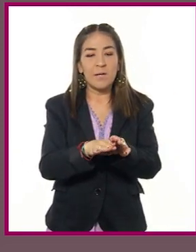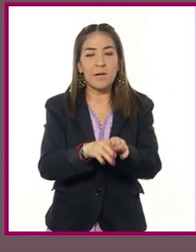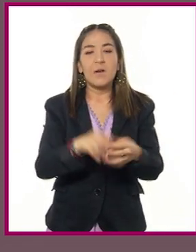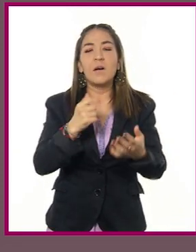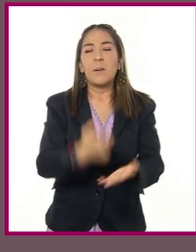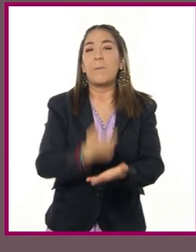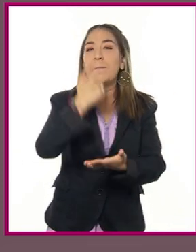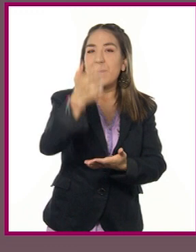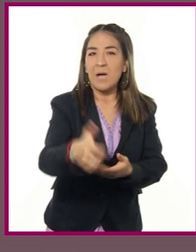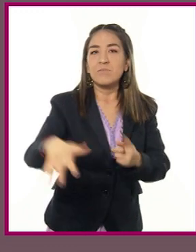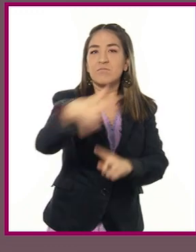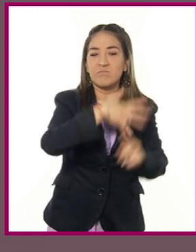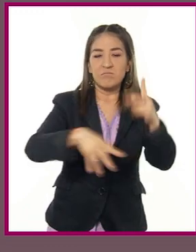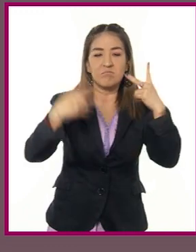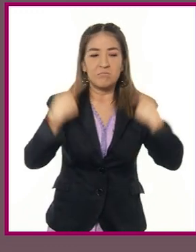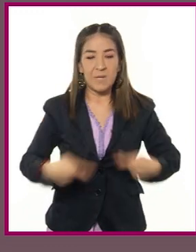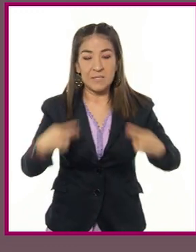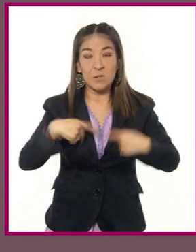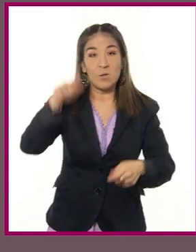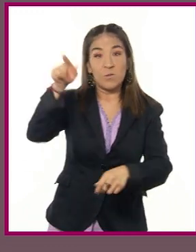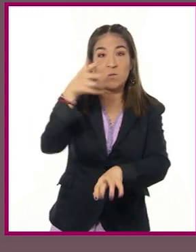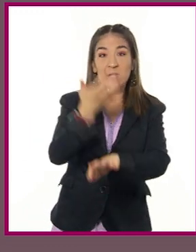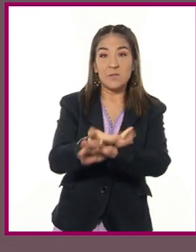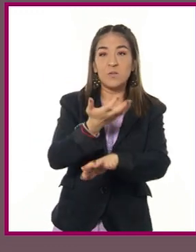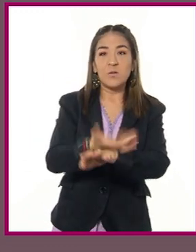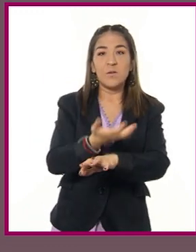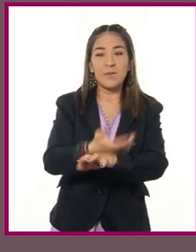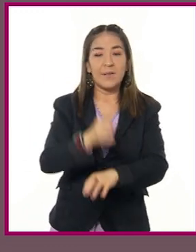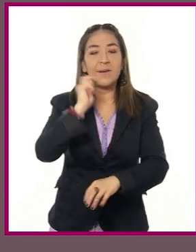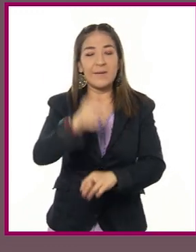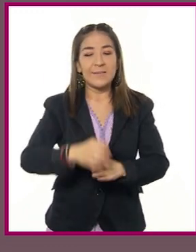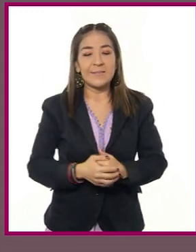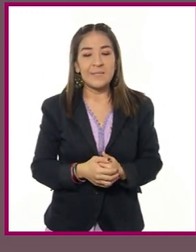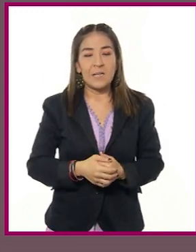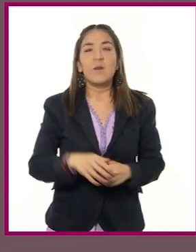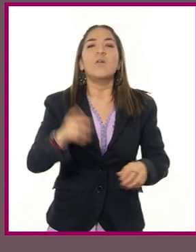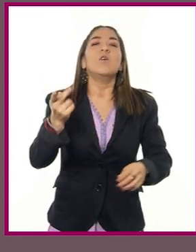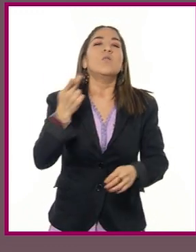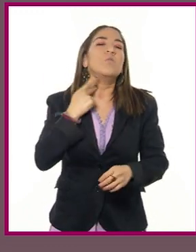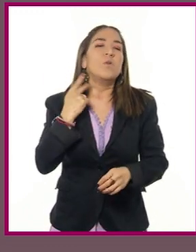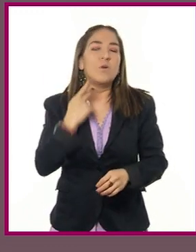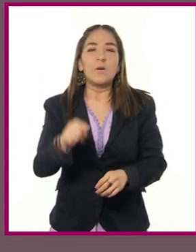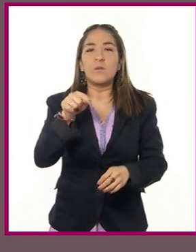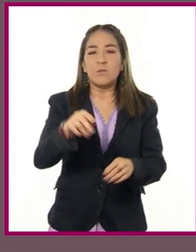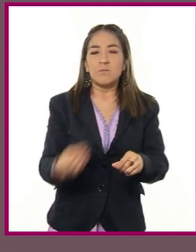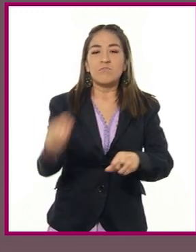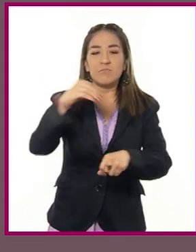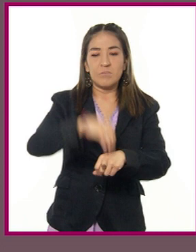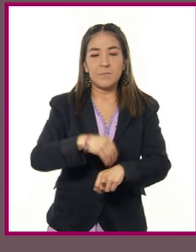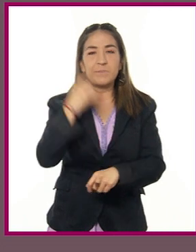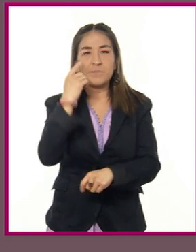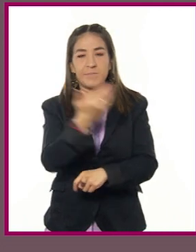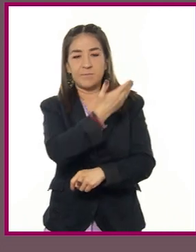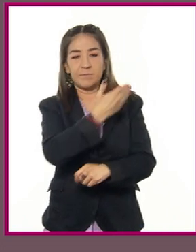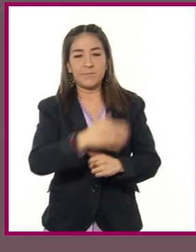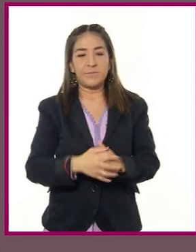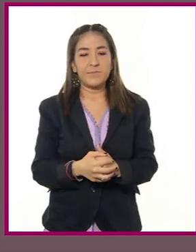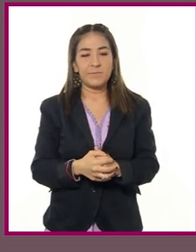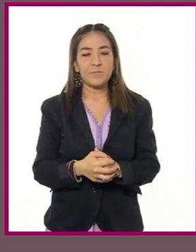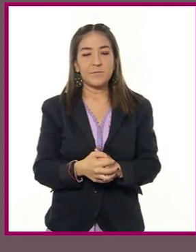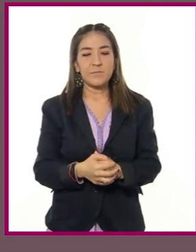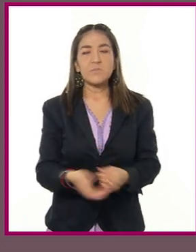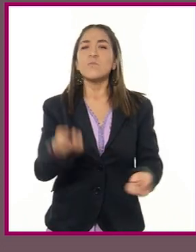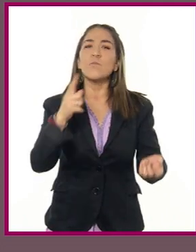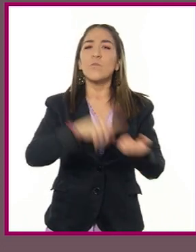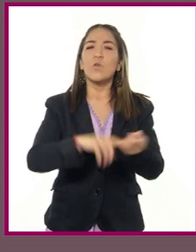público. En Estados Unidos de América, por ejemplo, con políticas implementadas por Franklin D. Roosevelt a